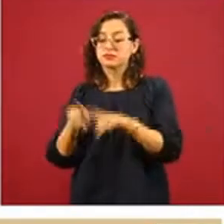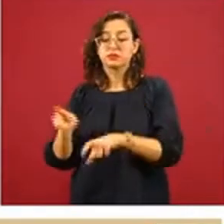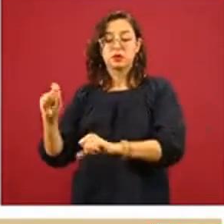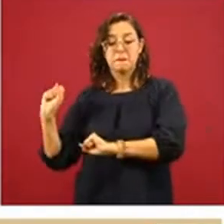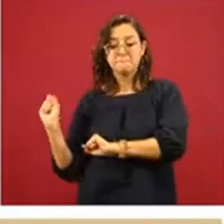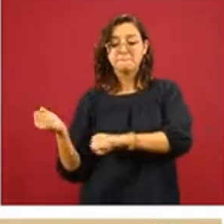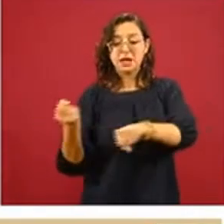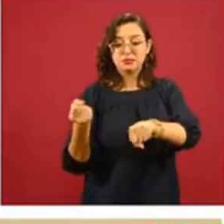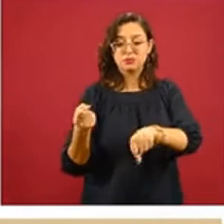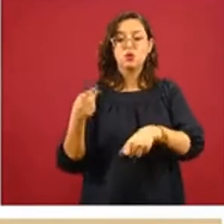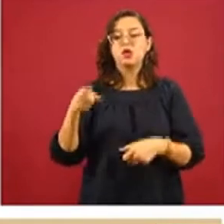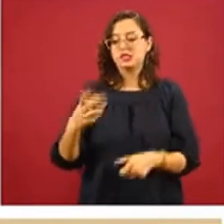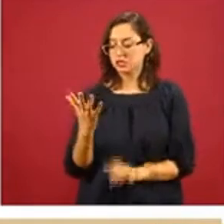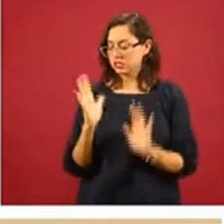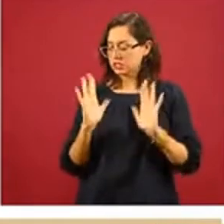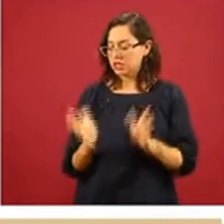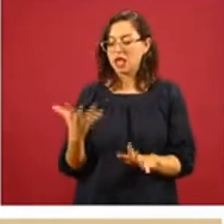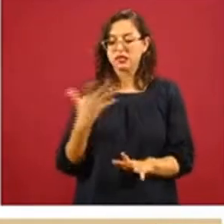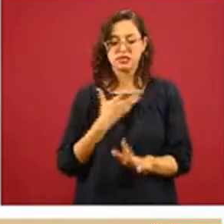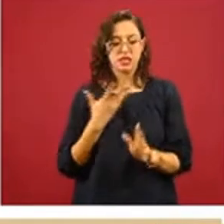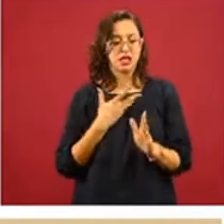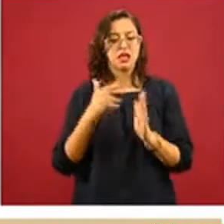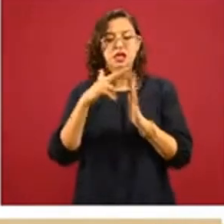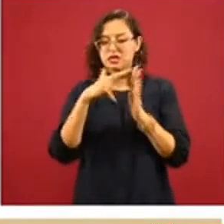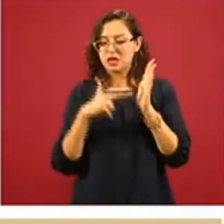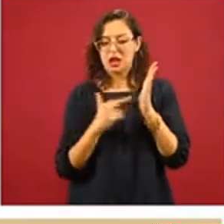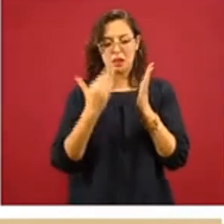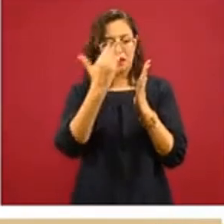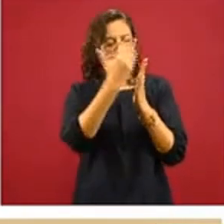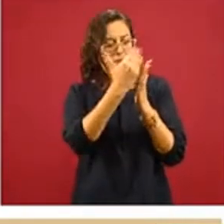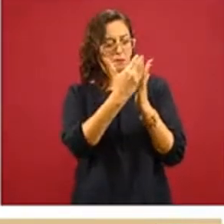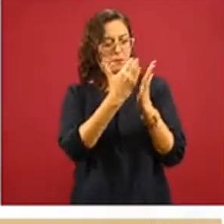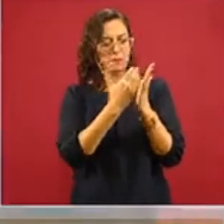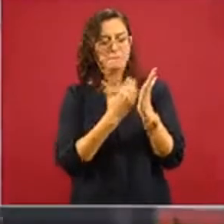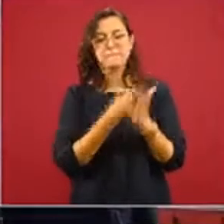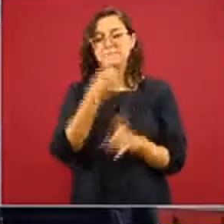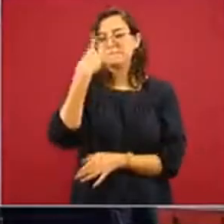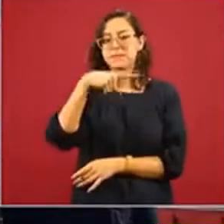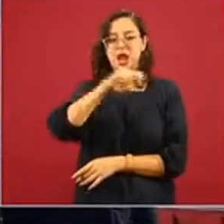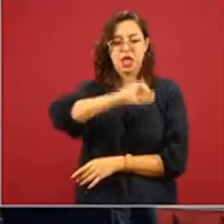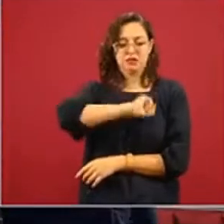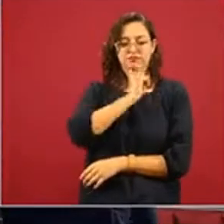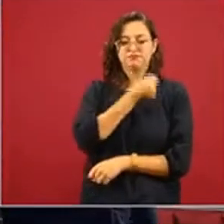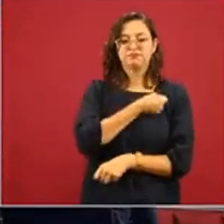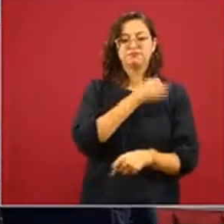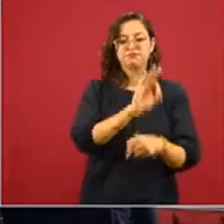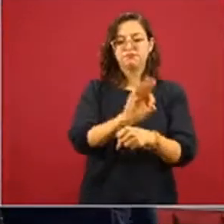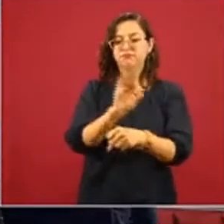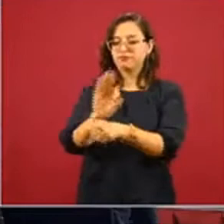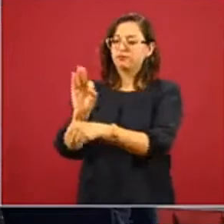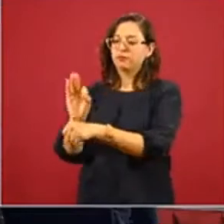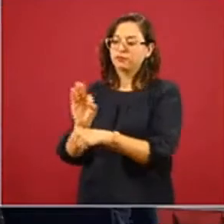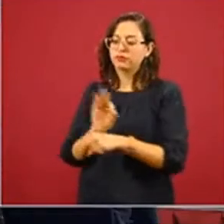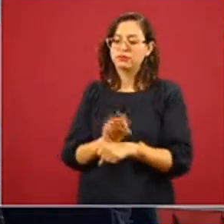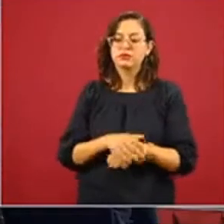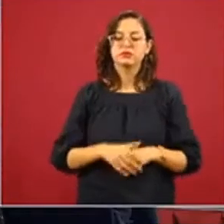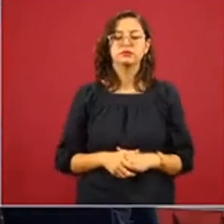Béisbol, tienen ya protocolos montados y diseñados para proteger la salud de sus jugadores y de su